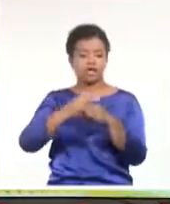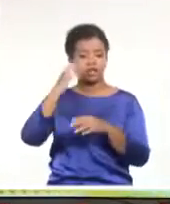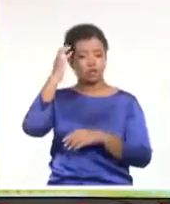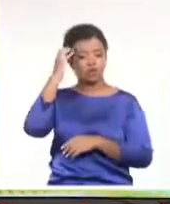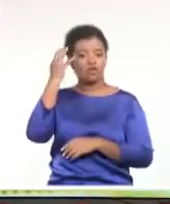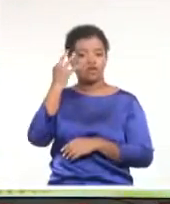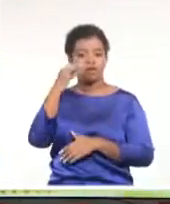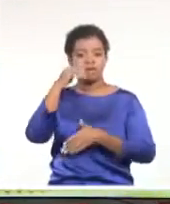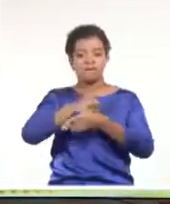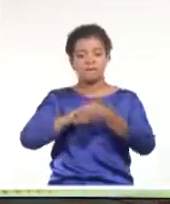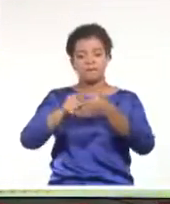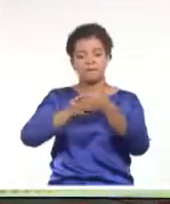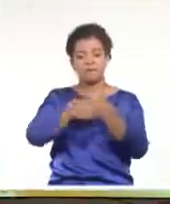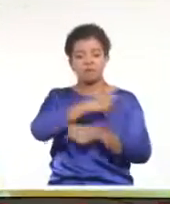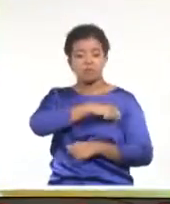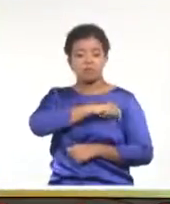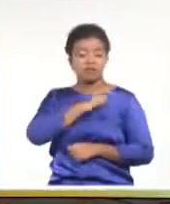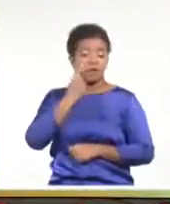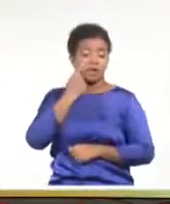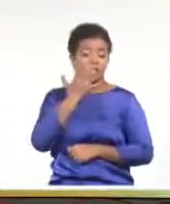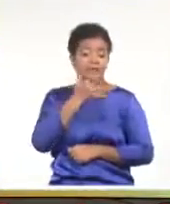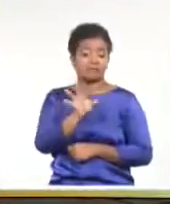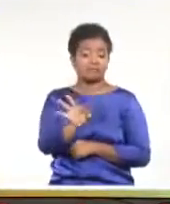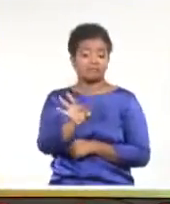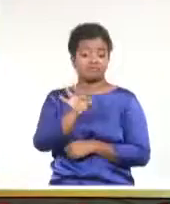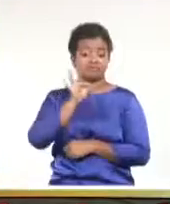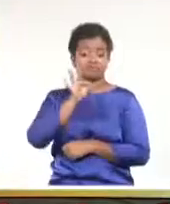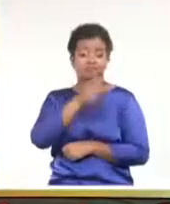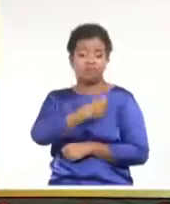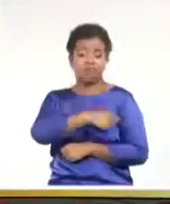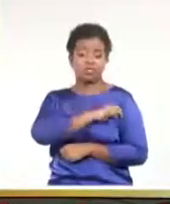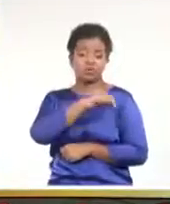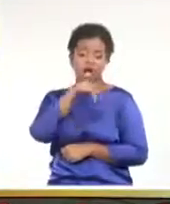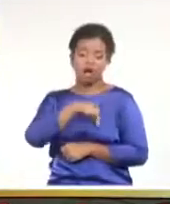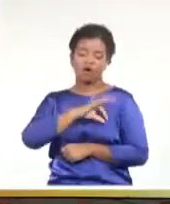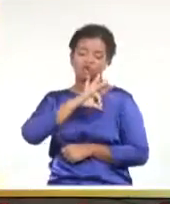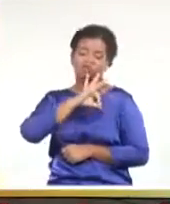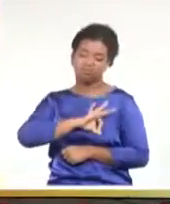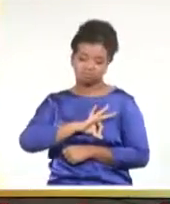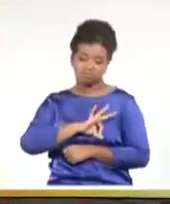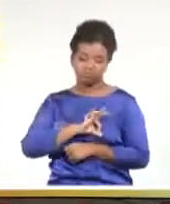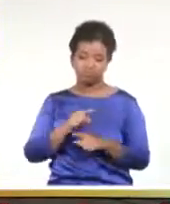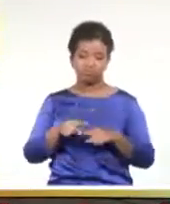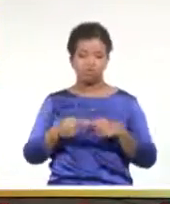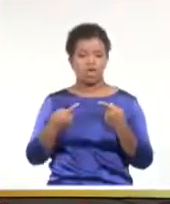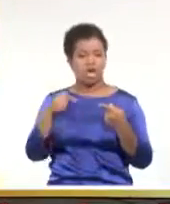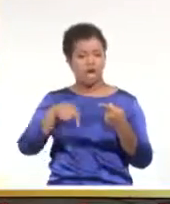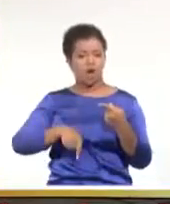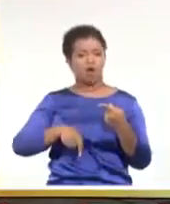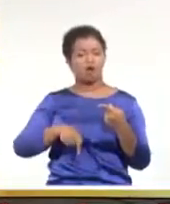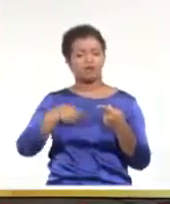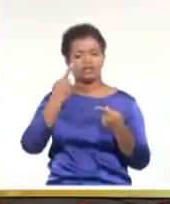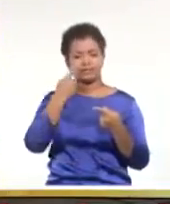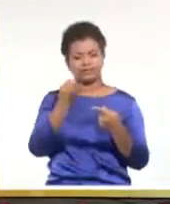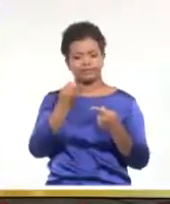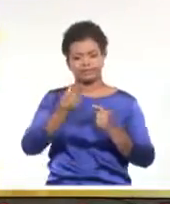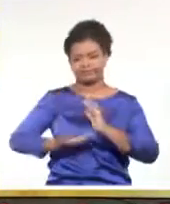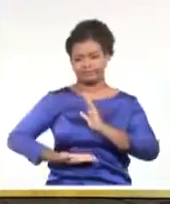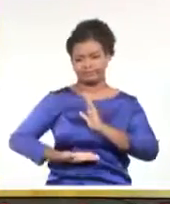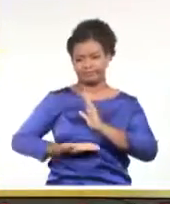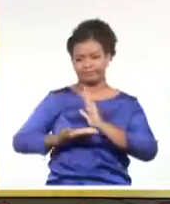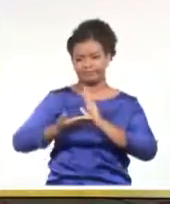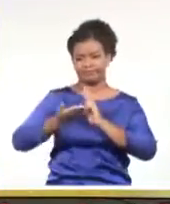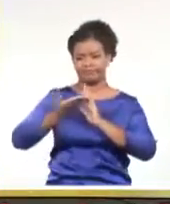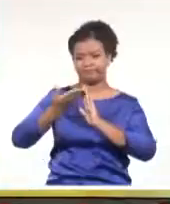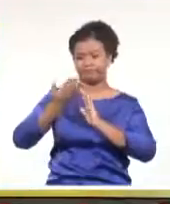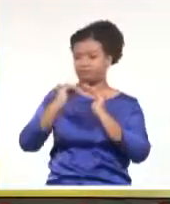de ánimo de la población que está aquejada por estos días de una inflación que se resiste a descender,